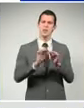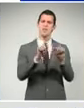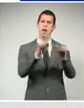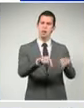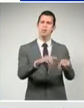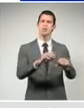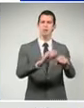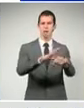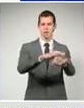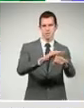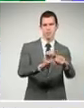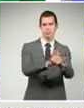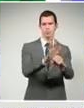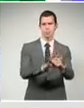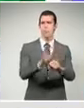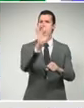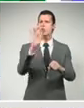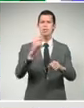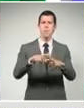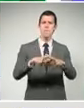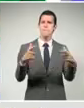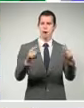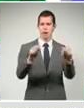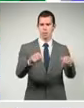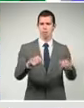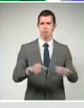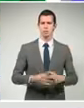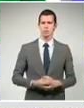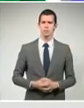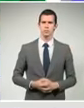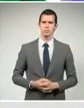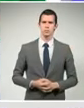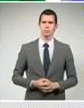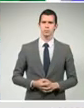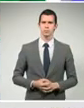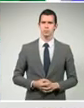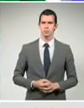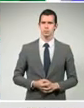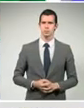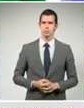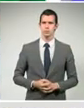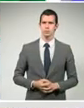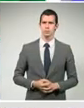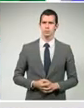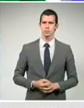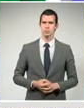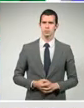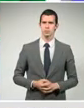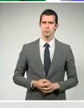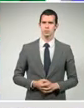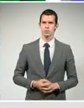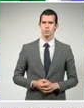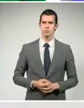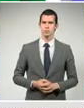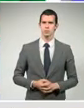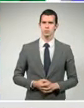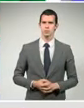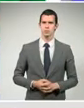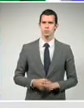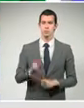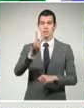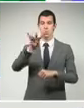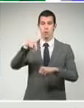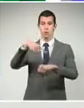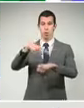los mayores porcientos de casos confirmados en un día en el mundo, y que traducen